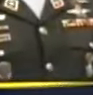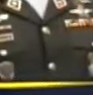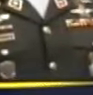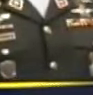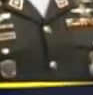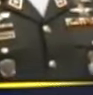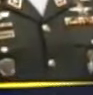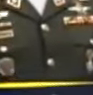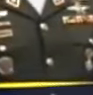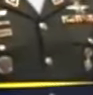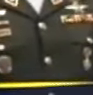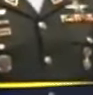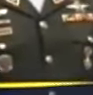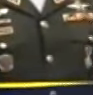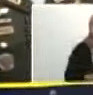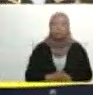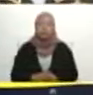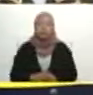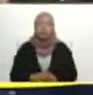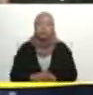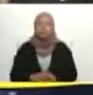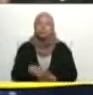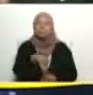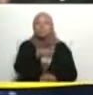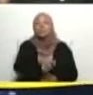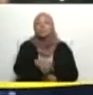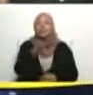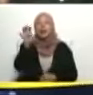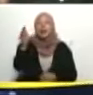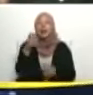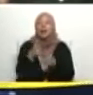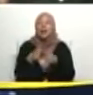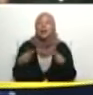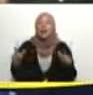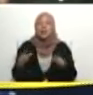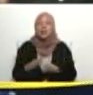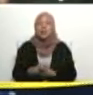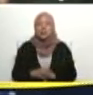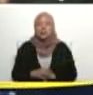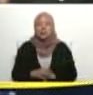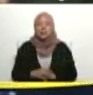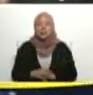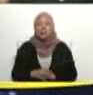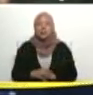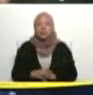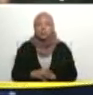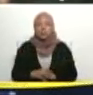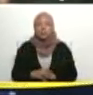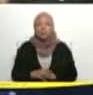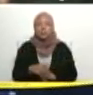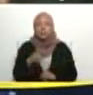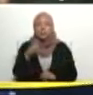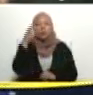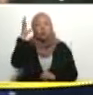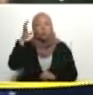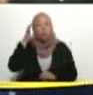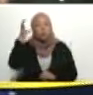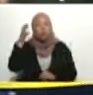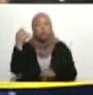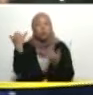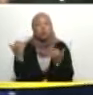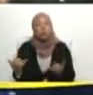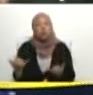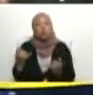sus mujeres, que creen en una patria digna, libre, soberana, que tienen conciencia del